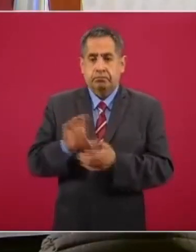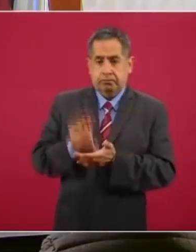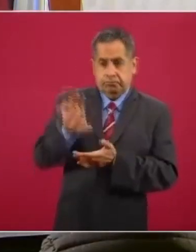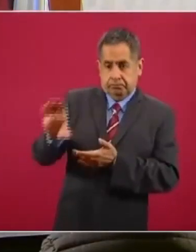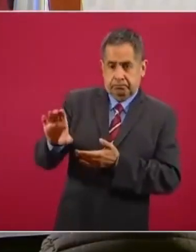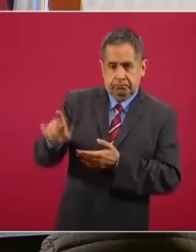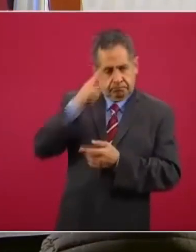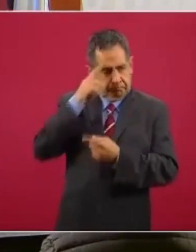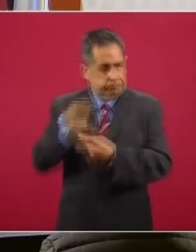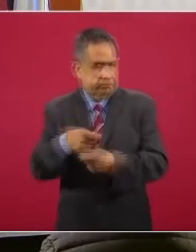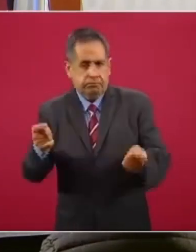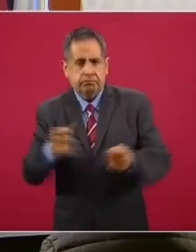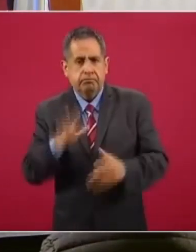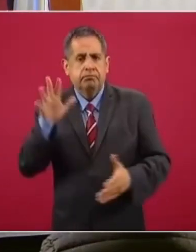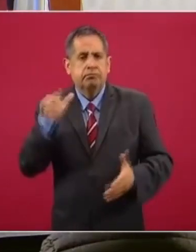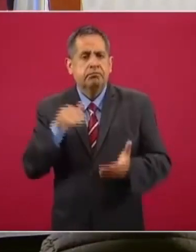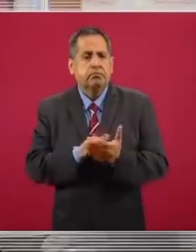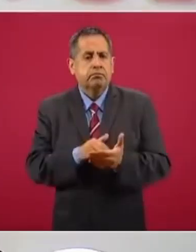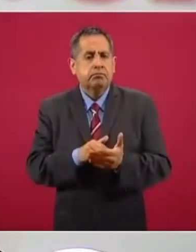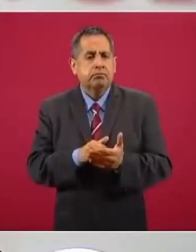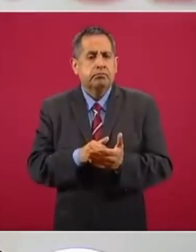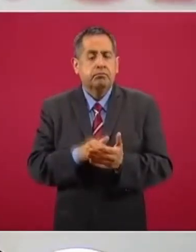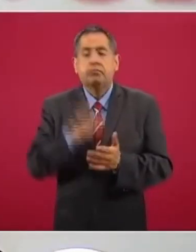dispersamos a